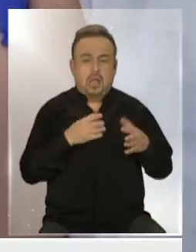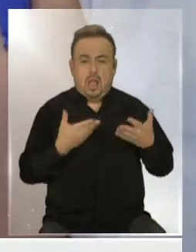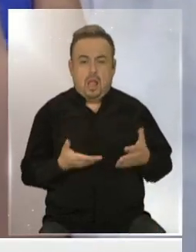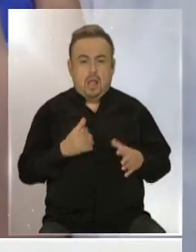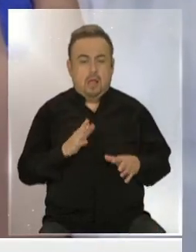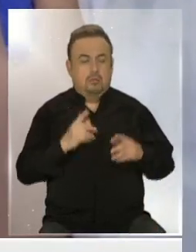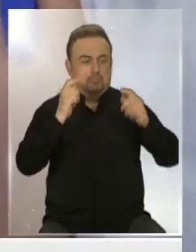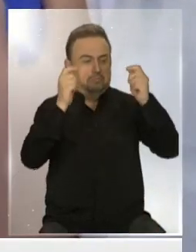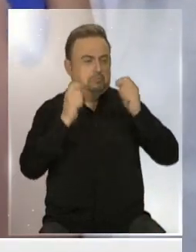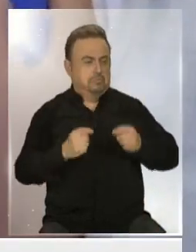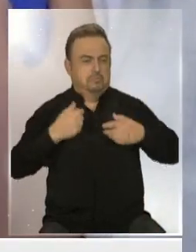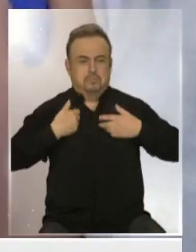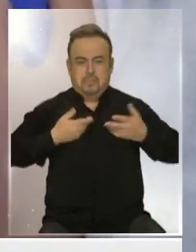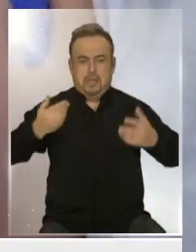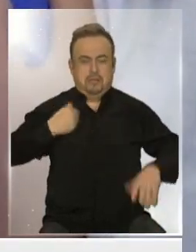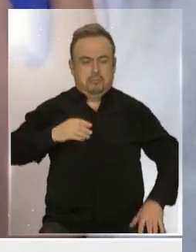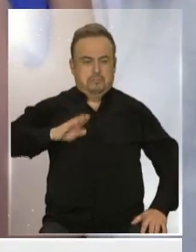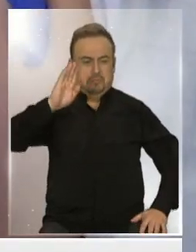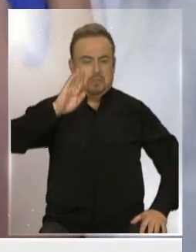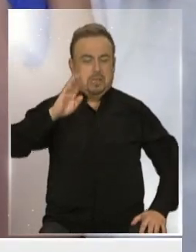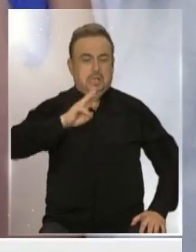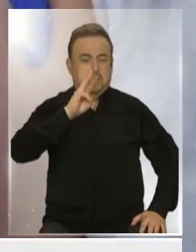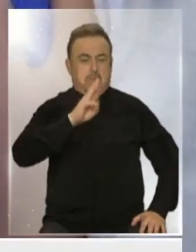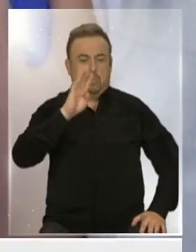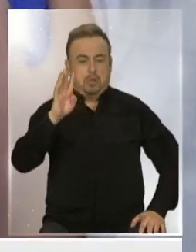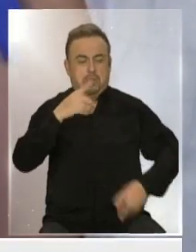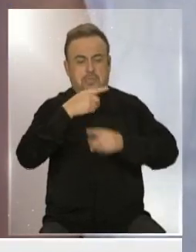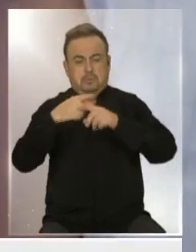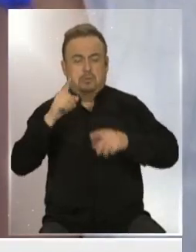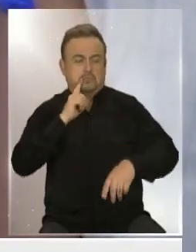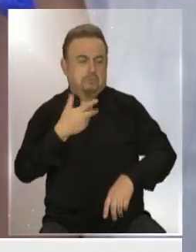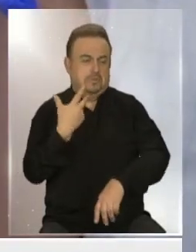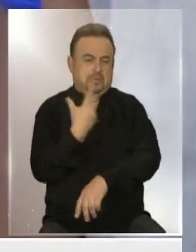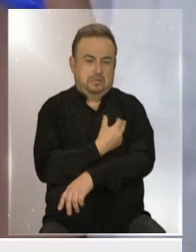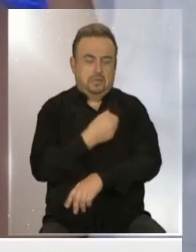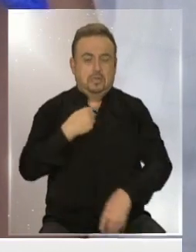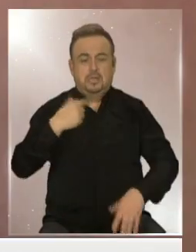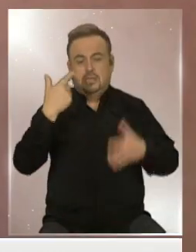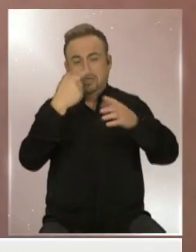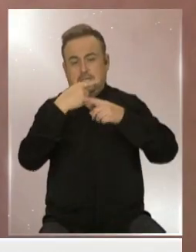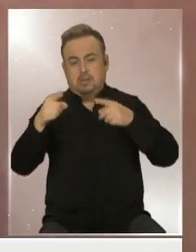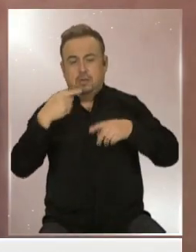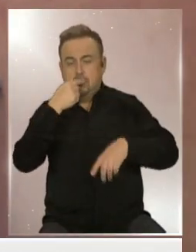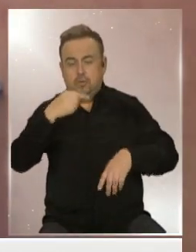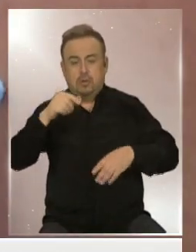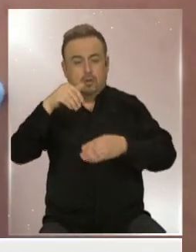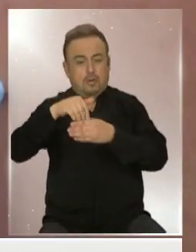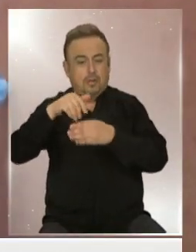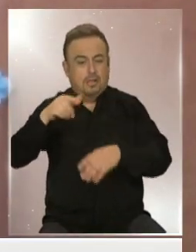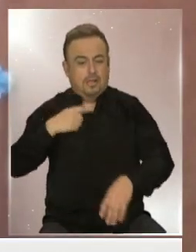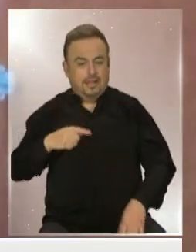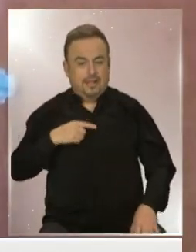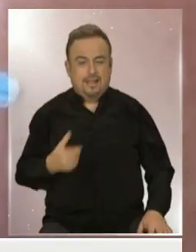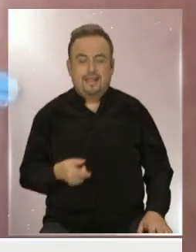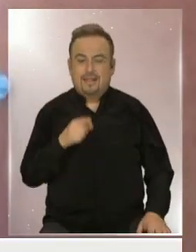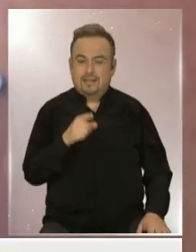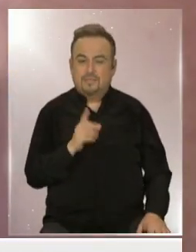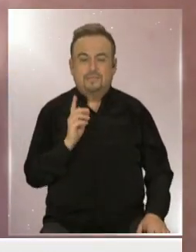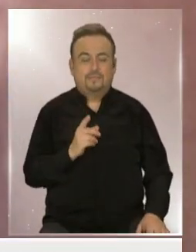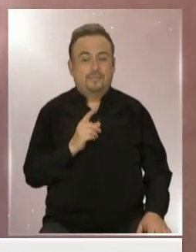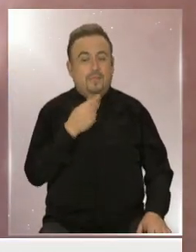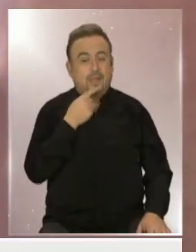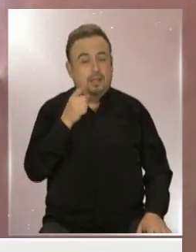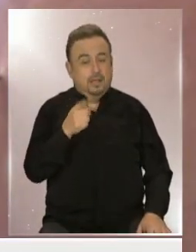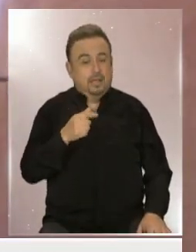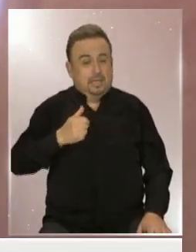campaña. Dice que en 3 o 4 semanas más tendría la vacuna y en 7 semanas son las elecciones en los Estados Unidos. Por lo tanto, dice que